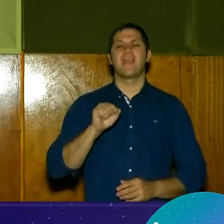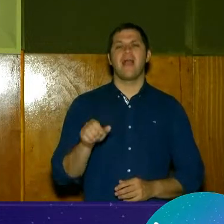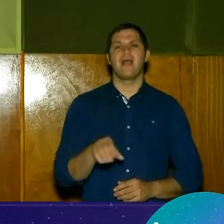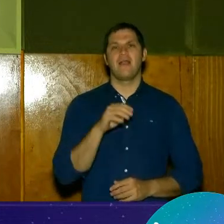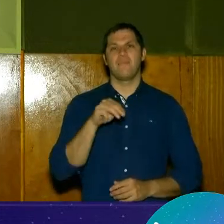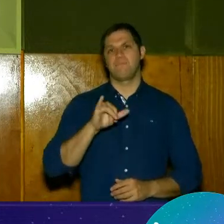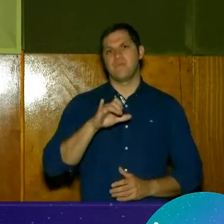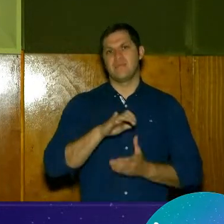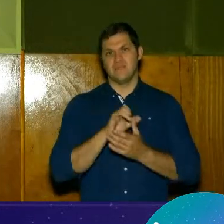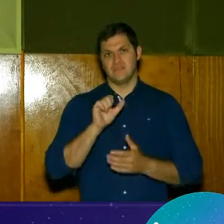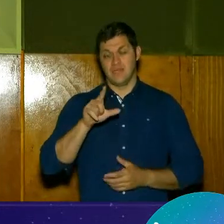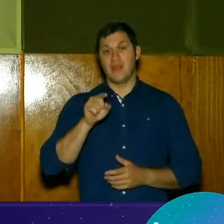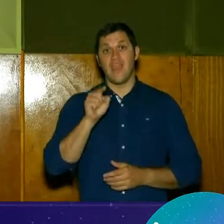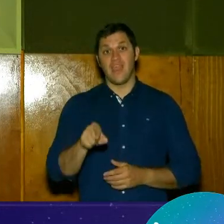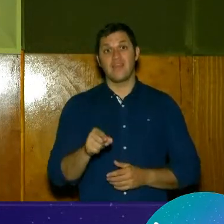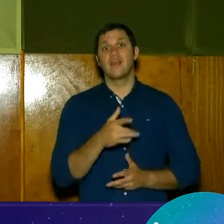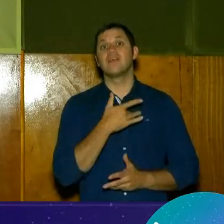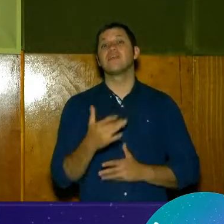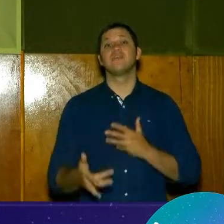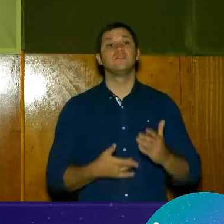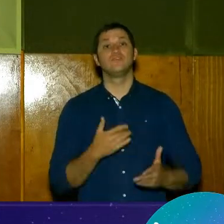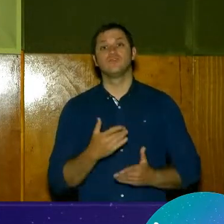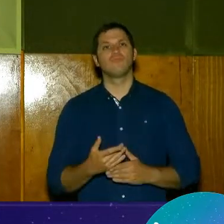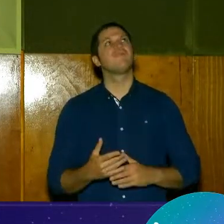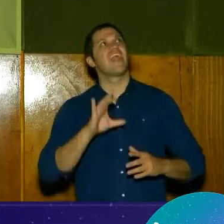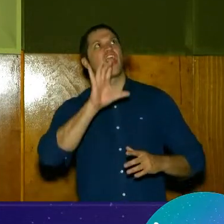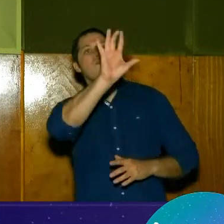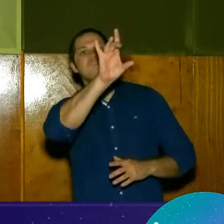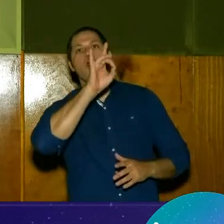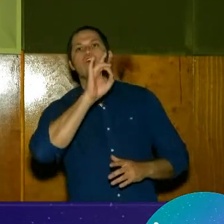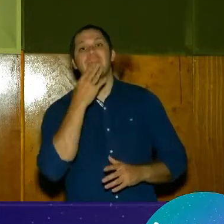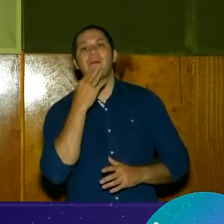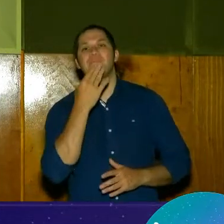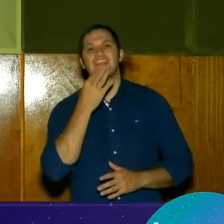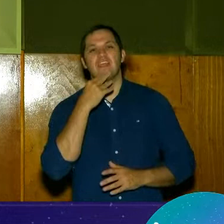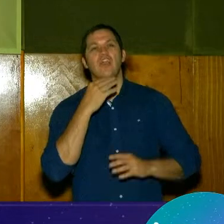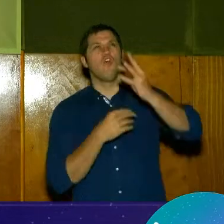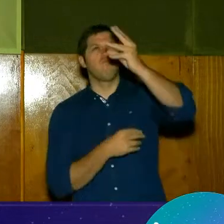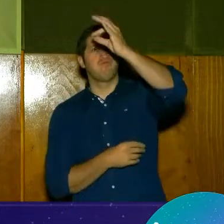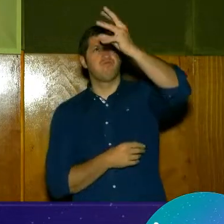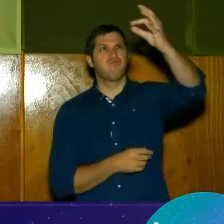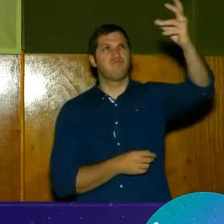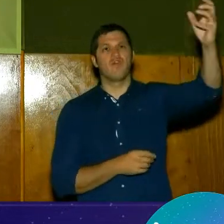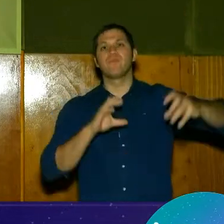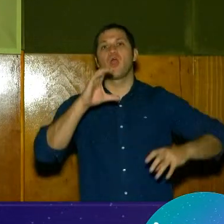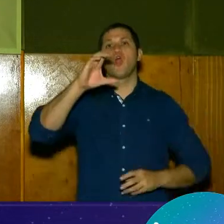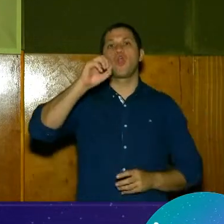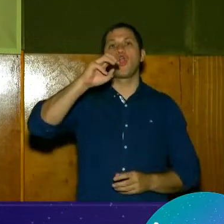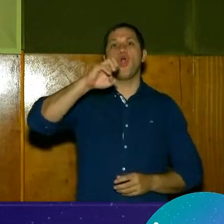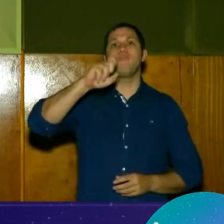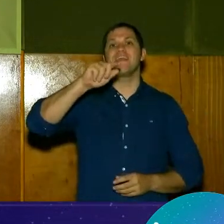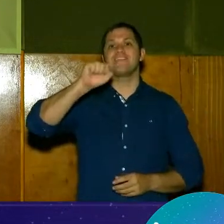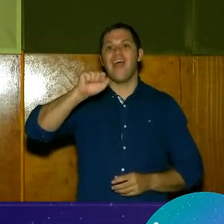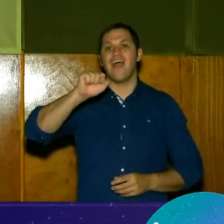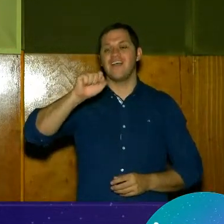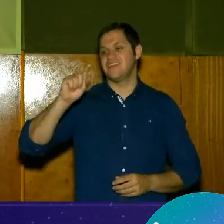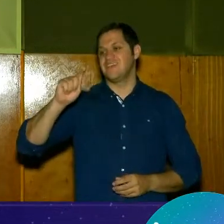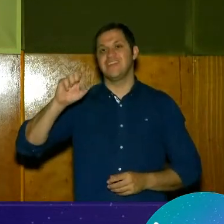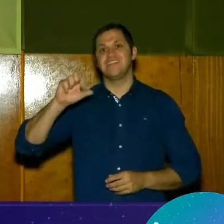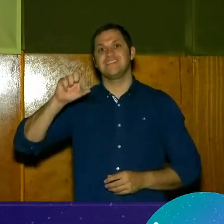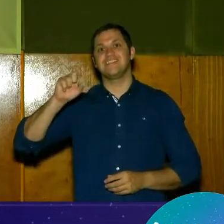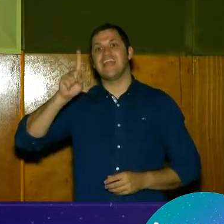pero al final igual reciben cierto grado de reconocimiento mariah michelle fue la primera mujer